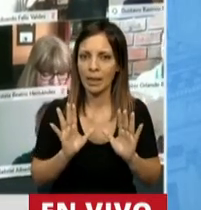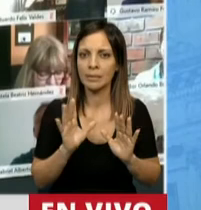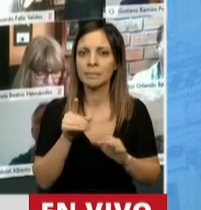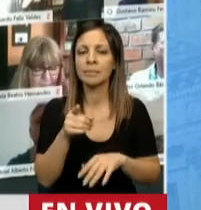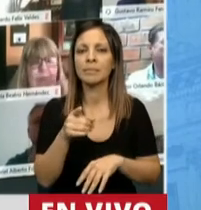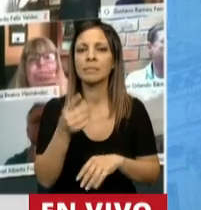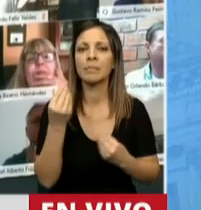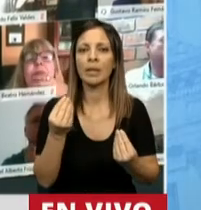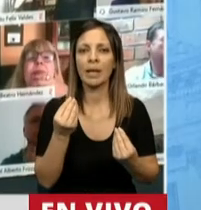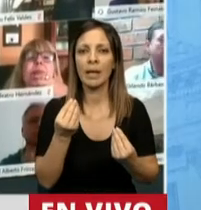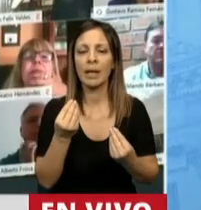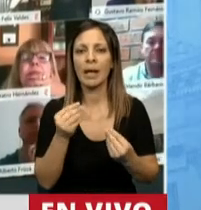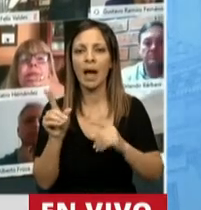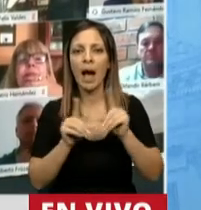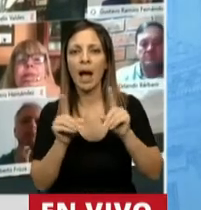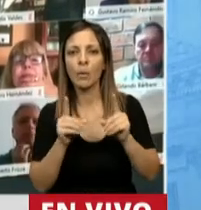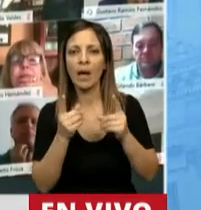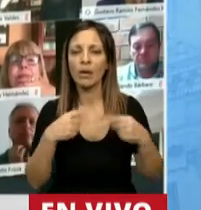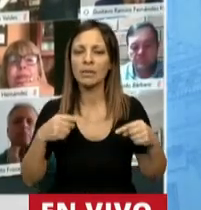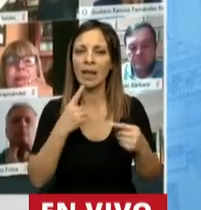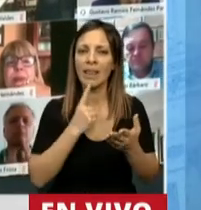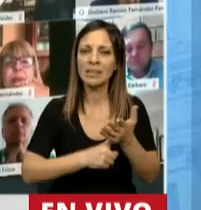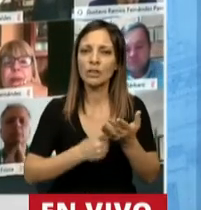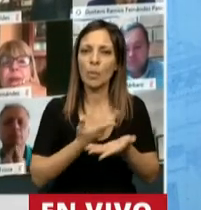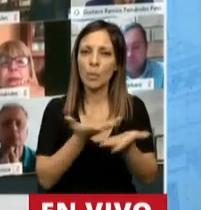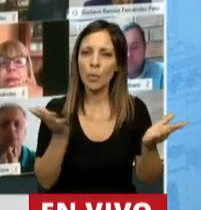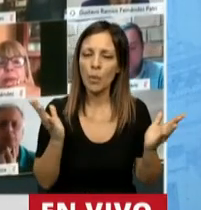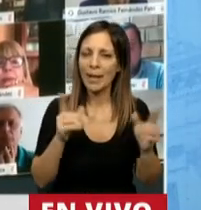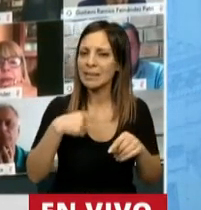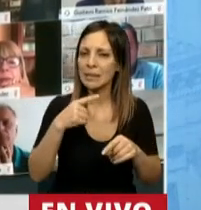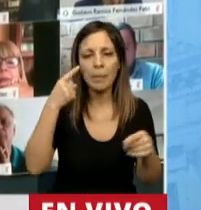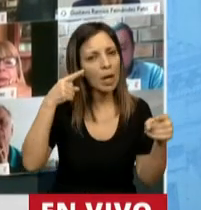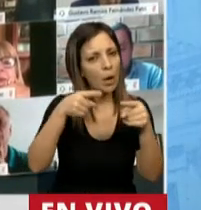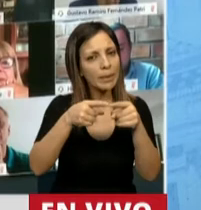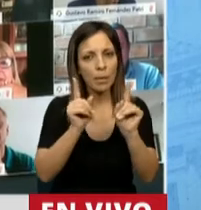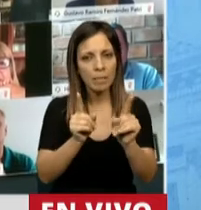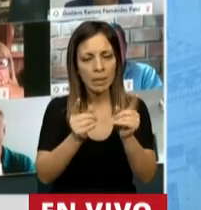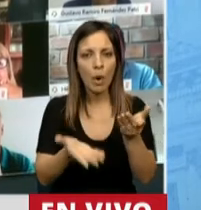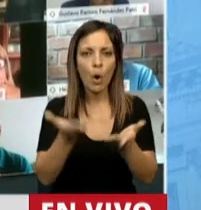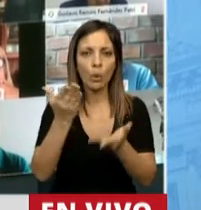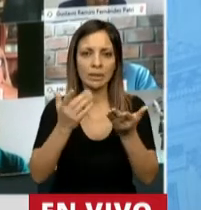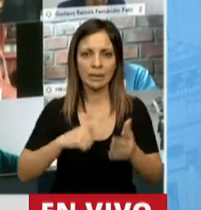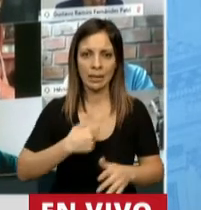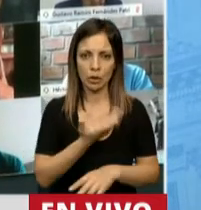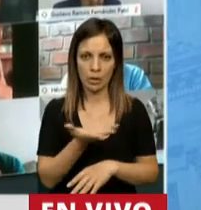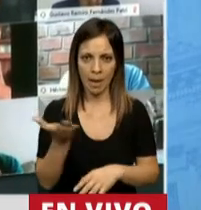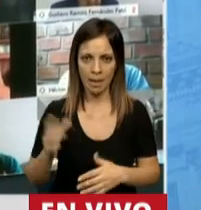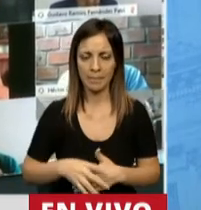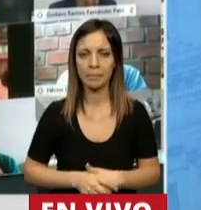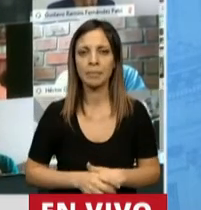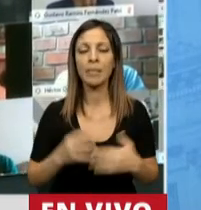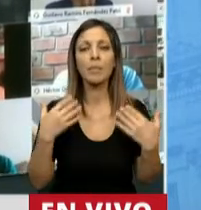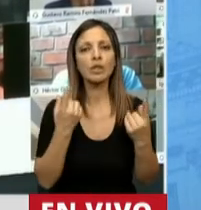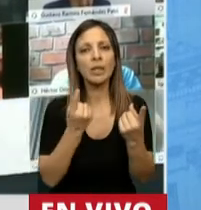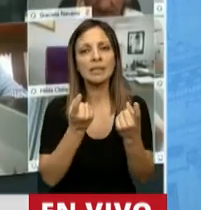partidas presupuestarias para atender a políticas públicas siempre con el mismo eje que es la justicia social es por eso que creo que también tenemos